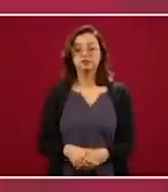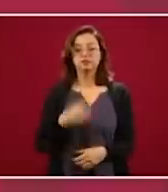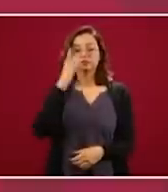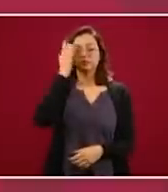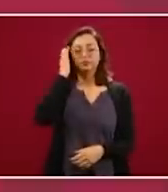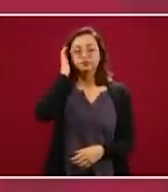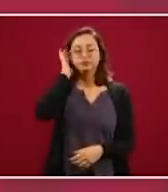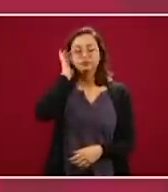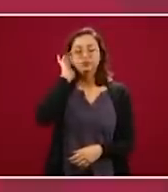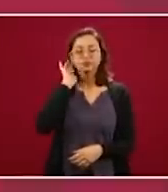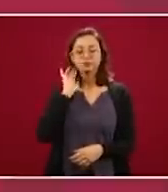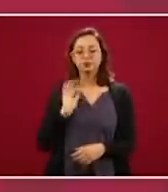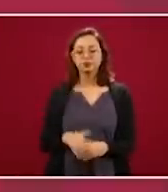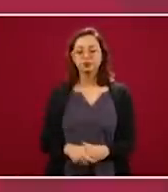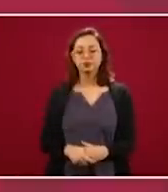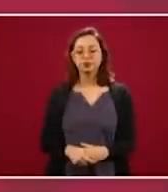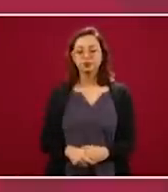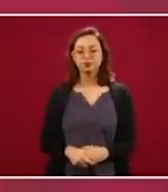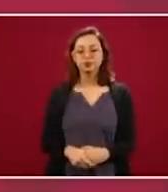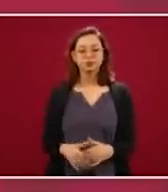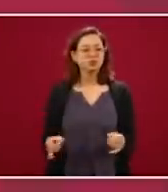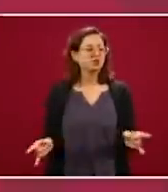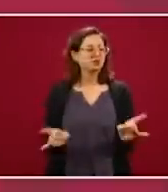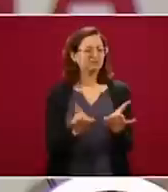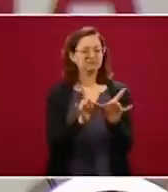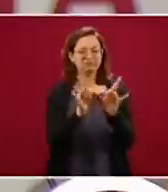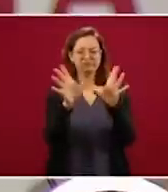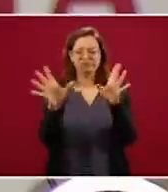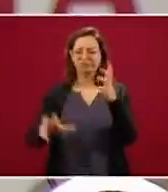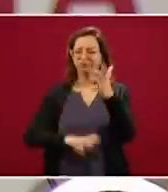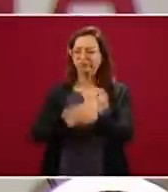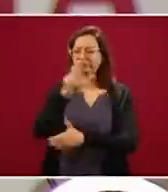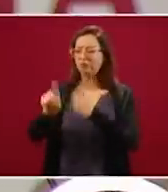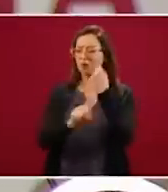Podemos enfrentar cualquier crisis